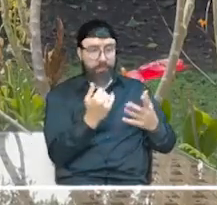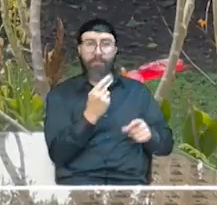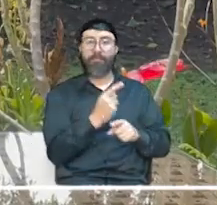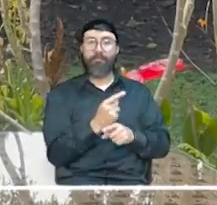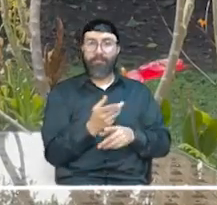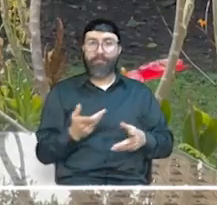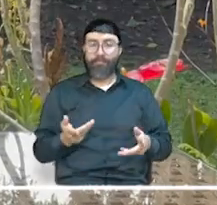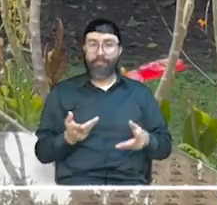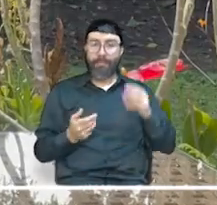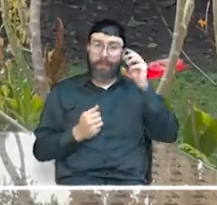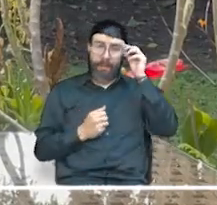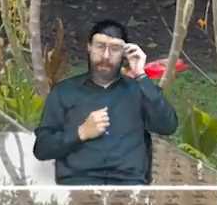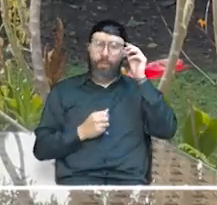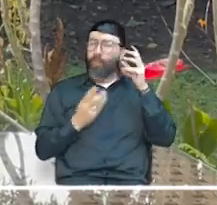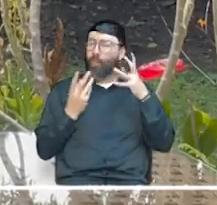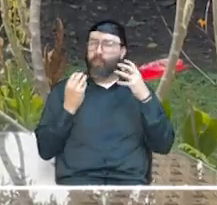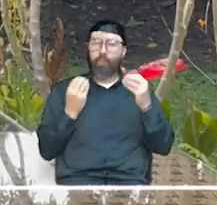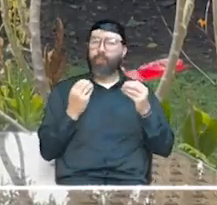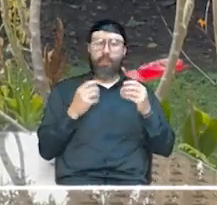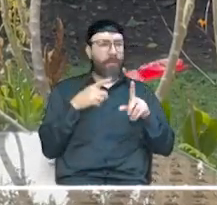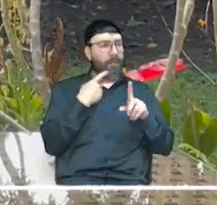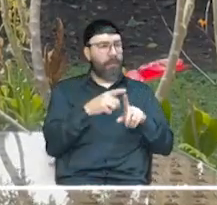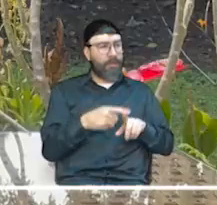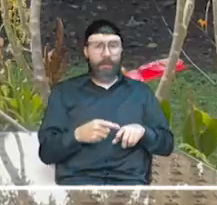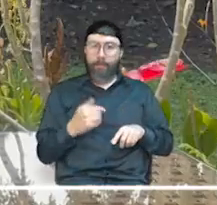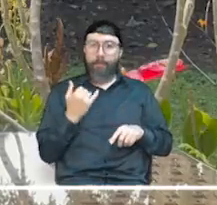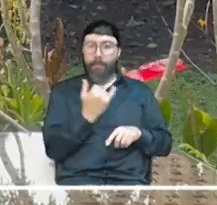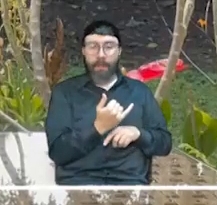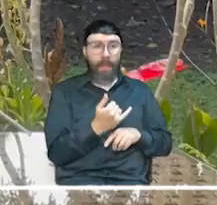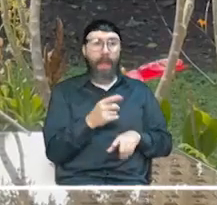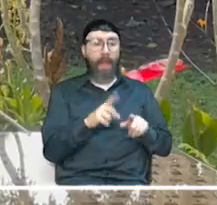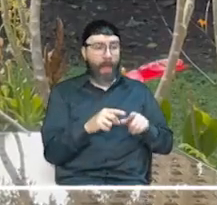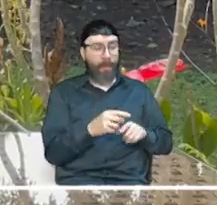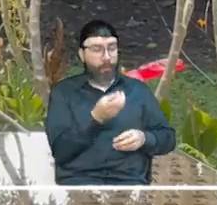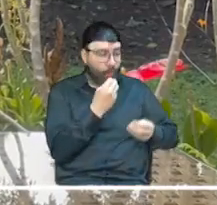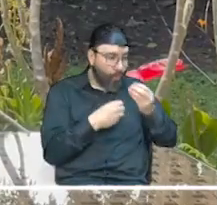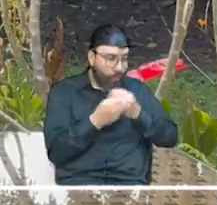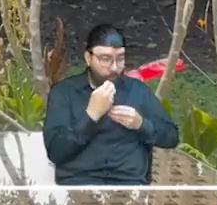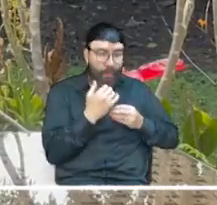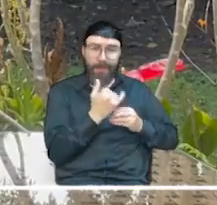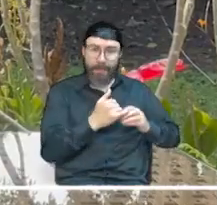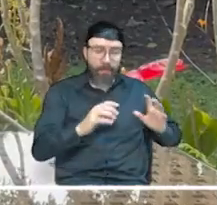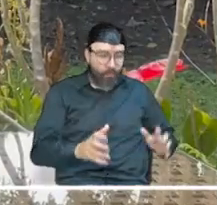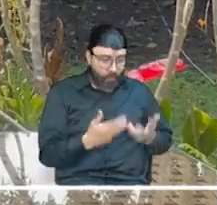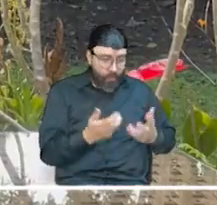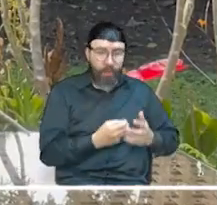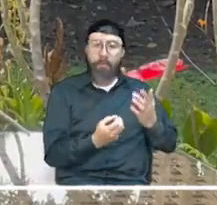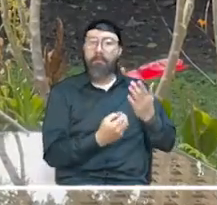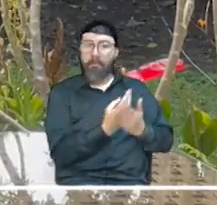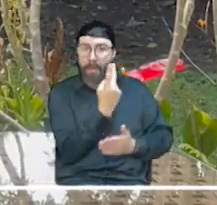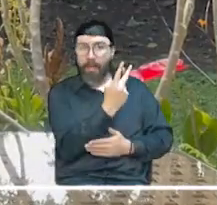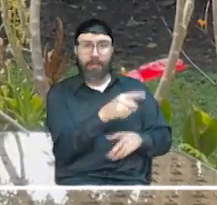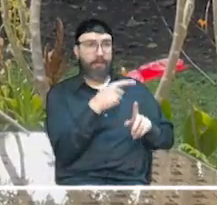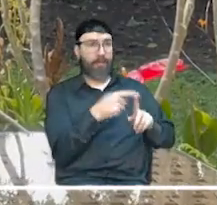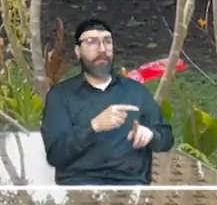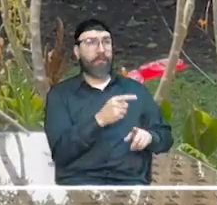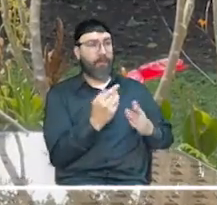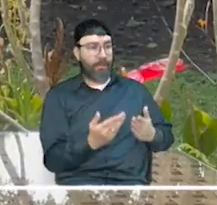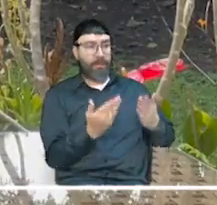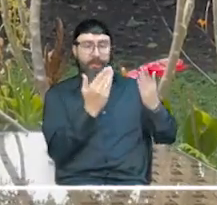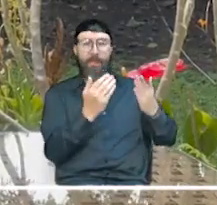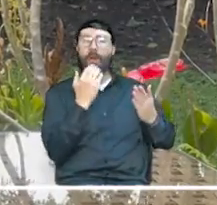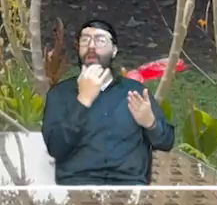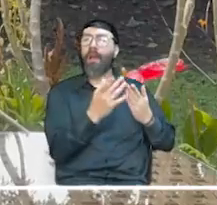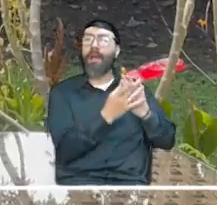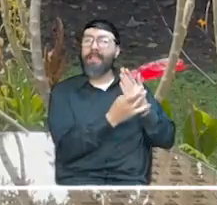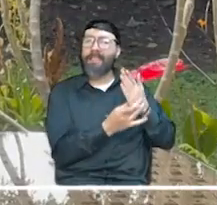utilizar la mayoría en alimentos crudos o en nuestro plato cuando ya está servido. Solo el aceite de